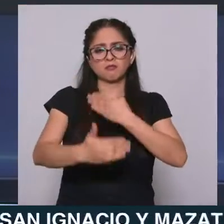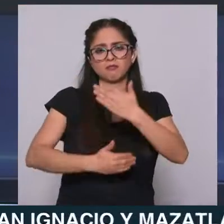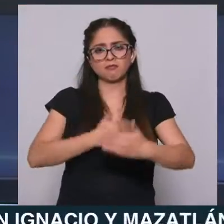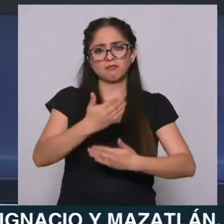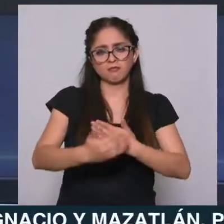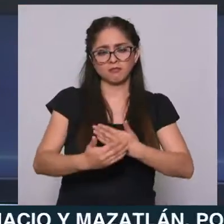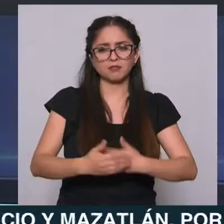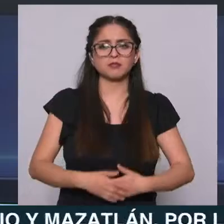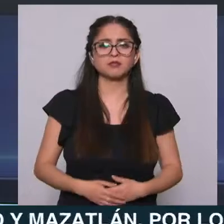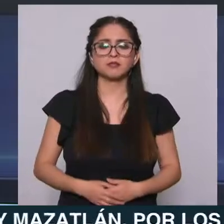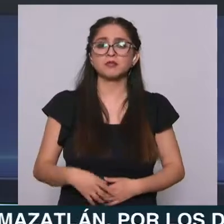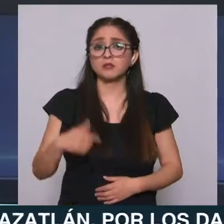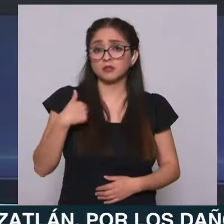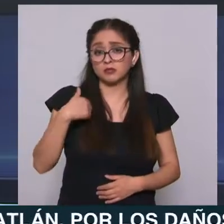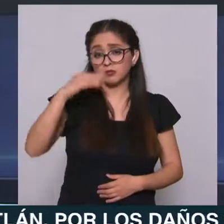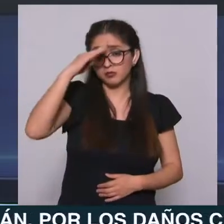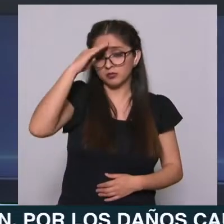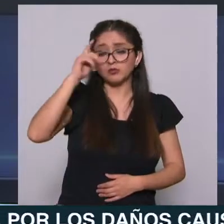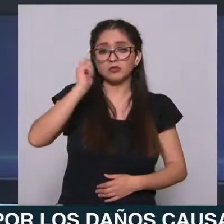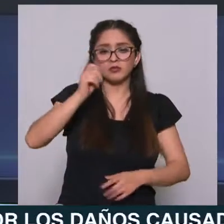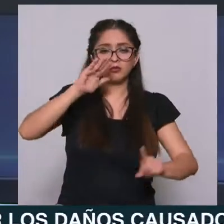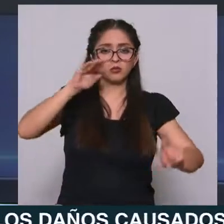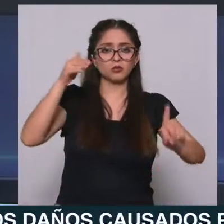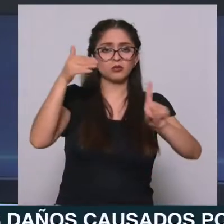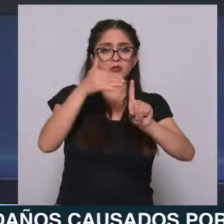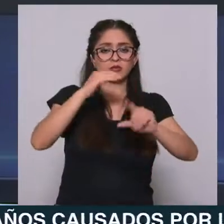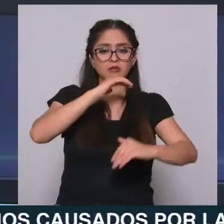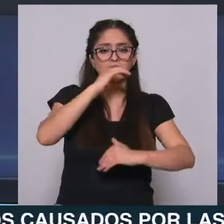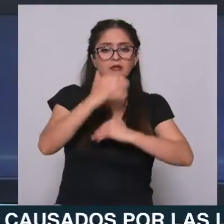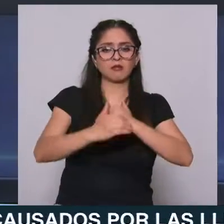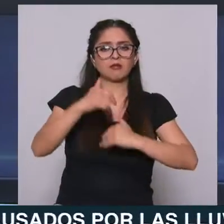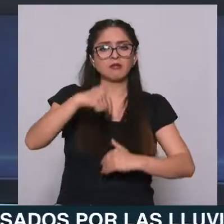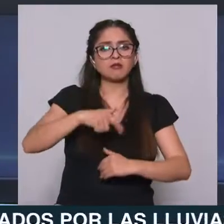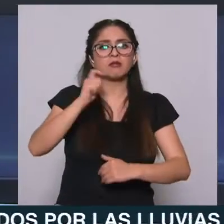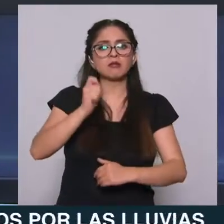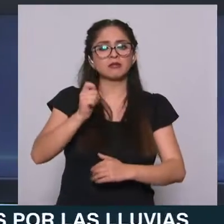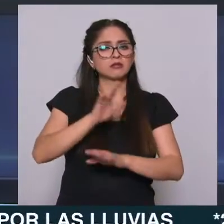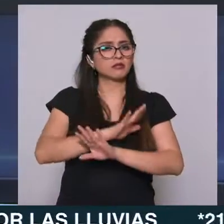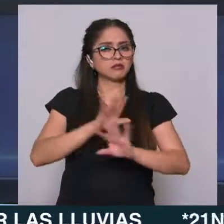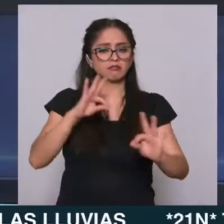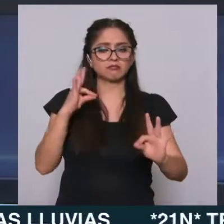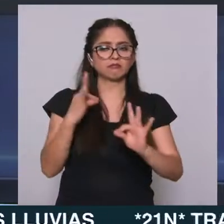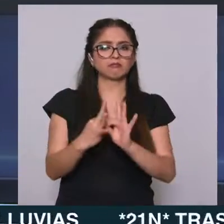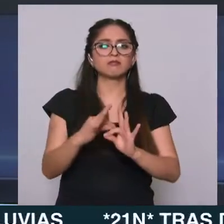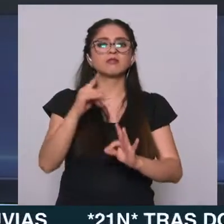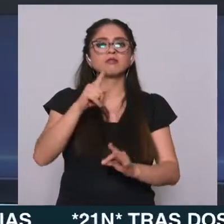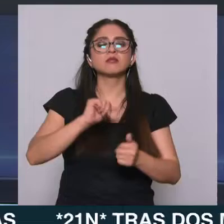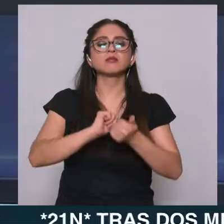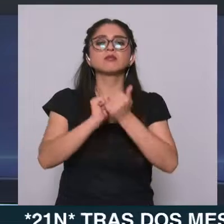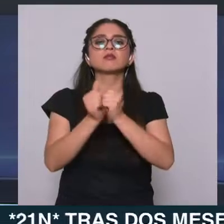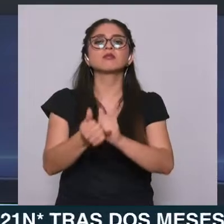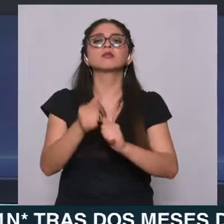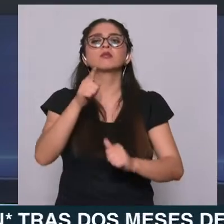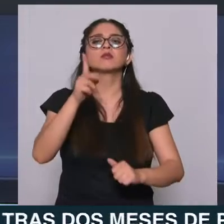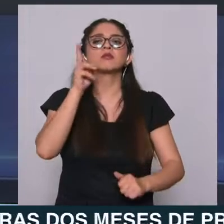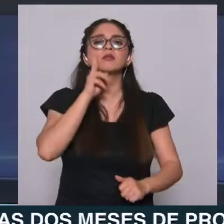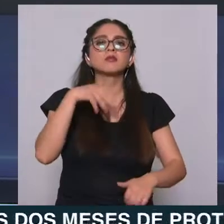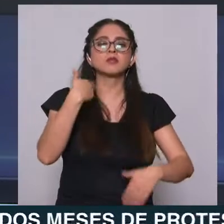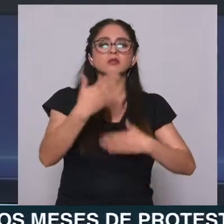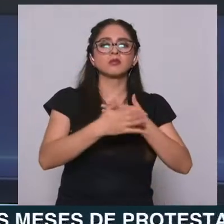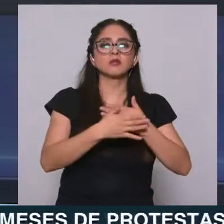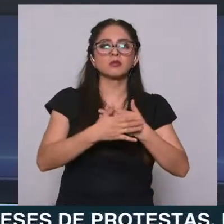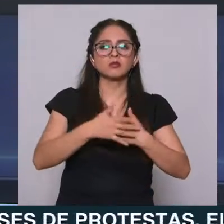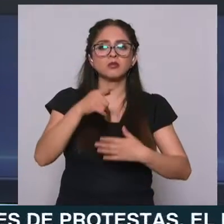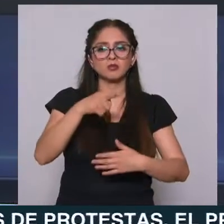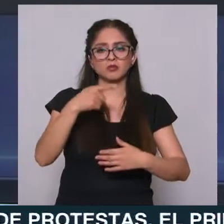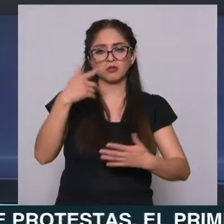que terminando, bueno, el objetivo es terminar esta temporada para cerrar con broche de oro y bueno, tener vistas a poder pelear el campeonato el año